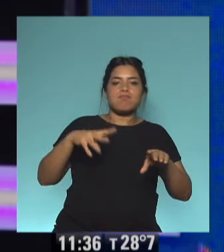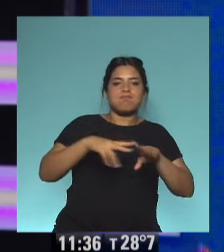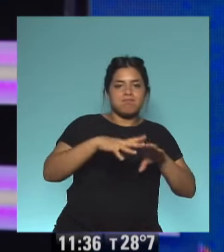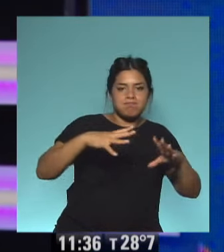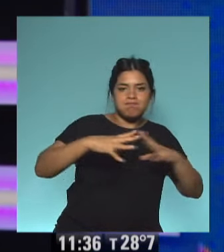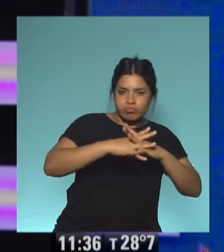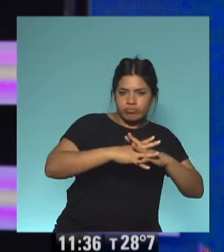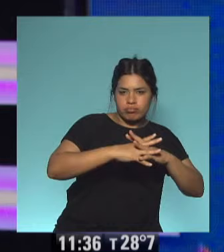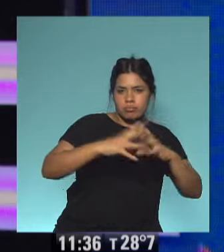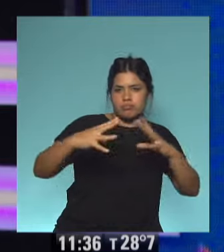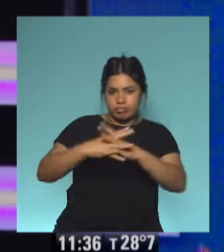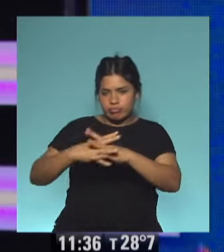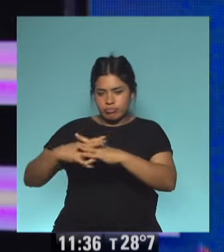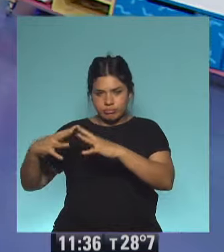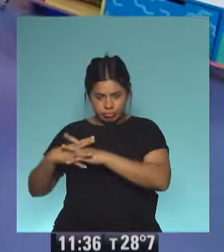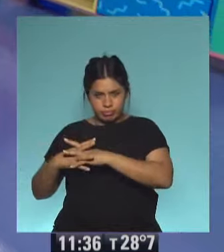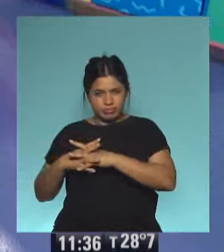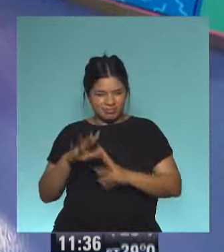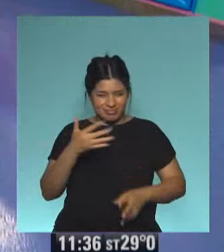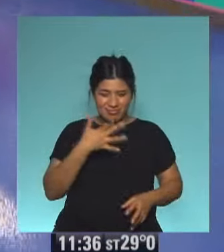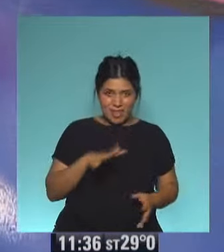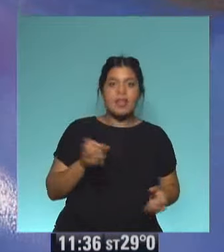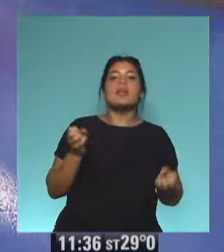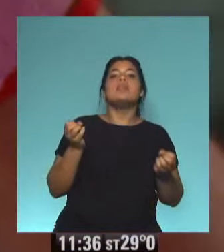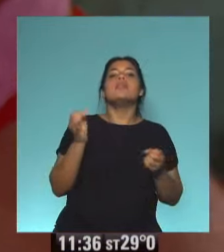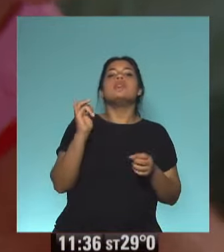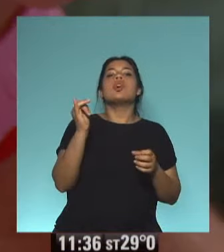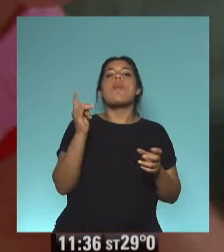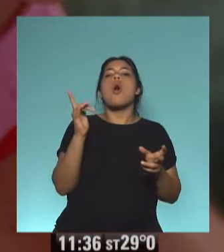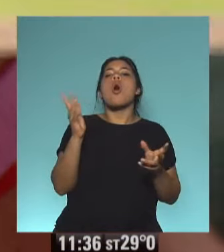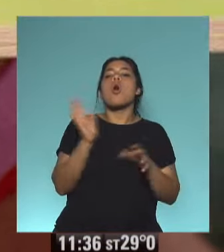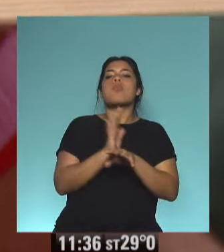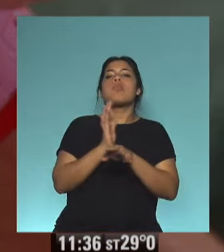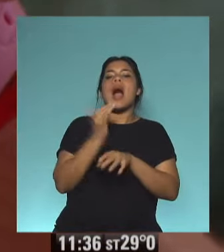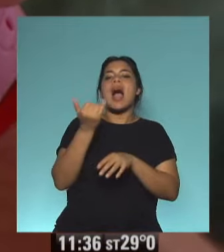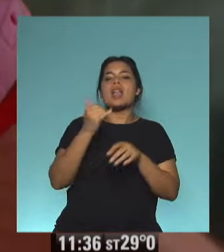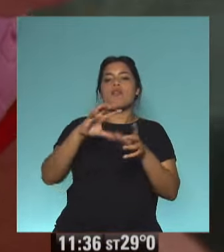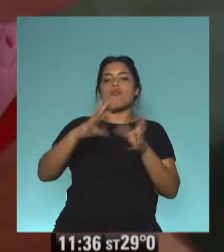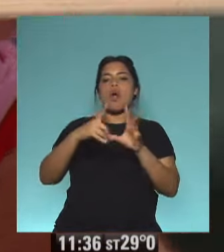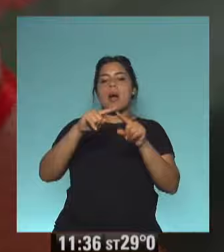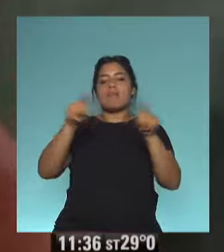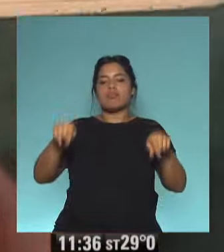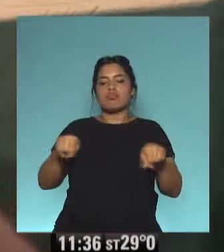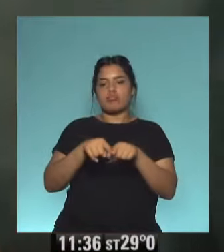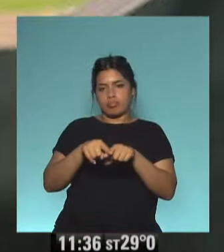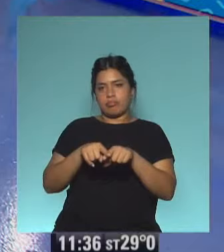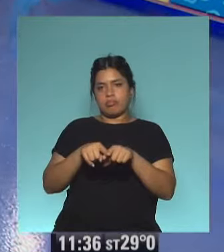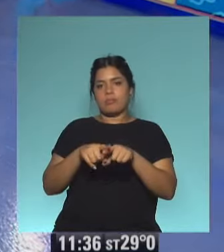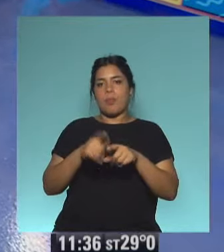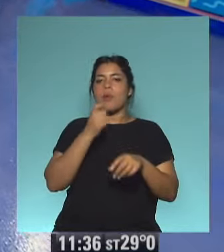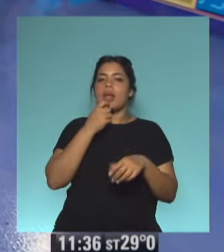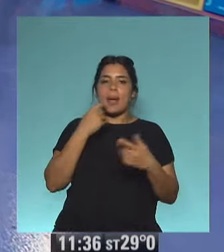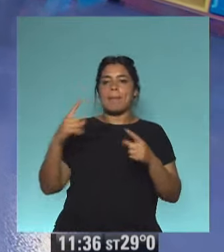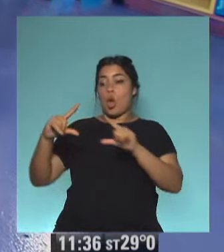y cada cosa, cada pieza en su lugar. Algunos que son de figuras geométricas, ¿no? Sí. Y tenemos capaz una cajita que tiene un círculo, un cuadrado,